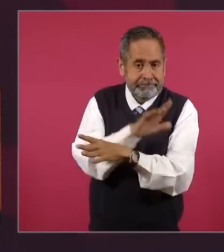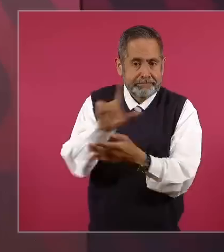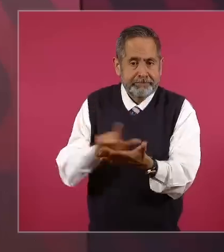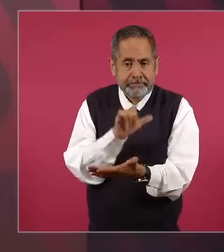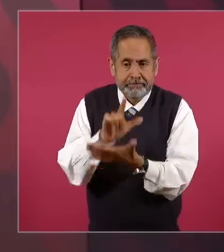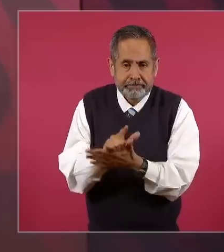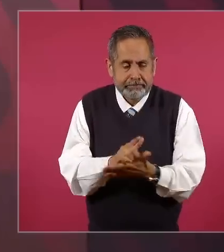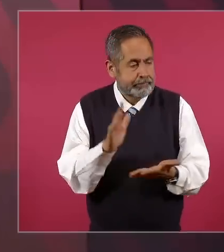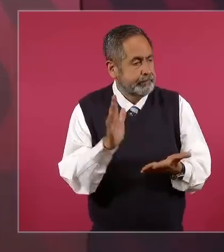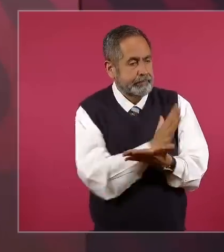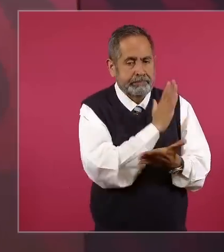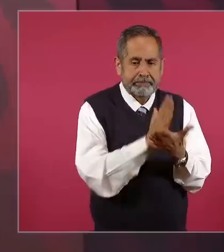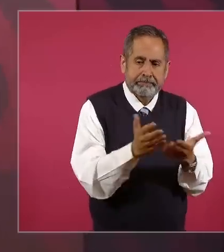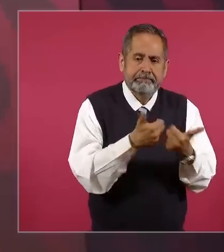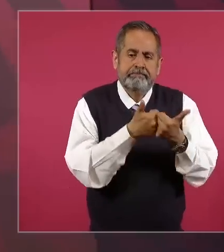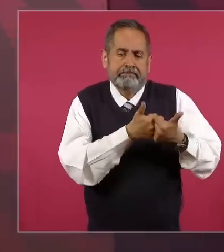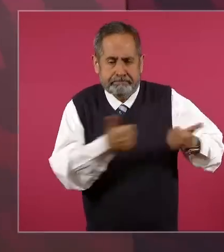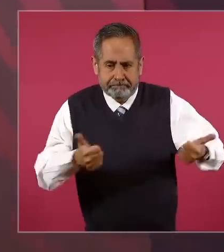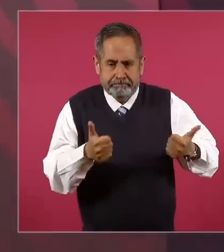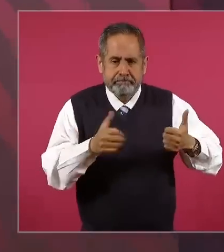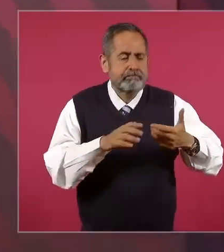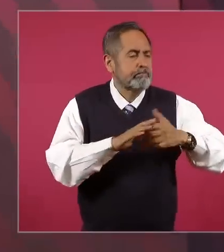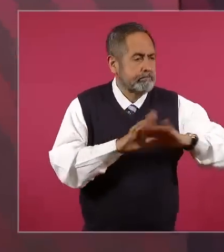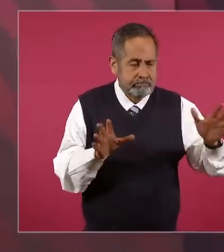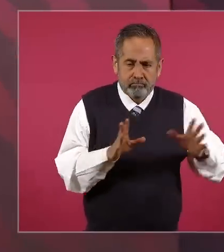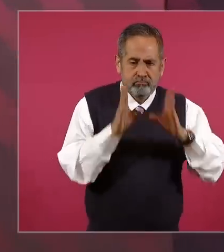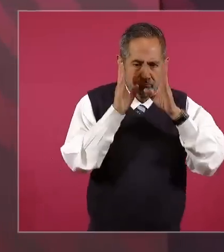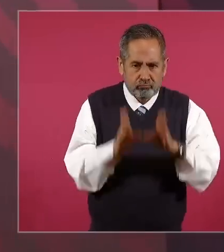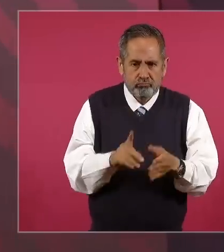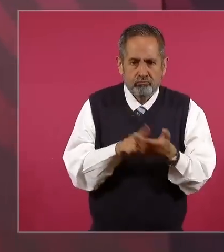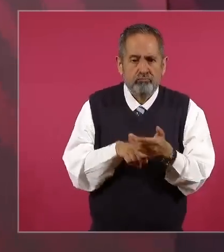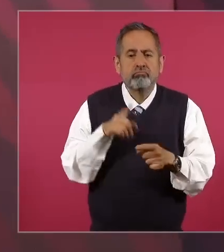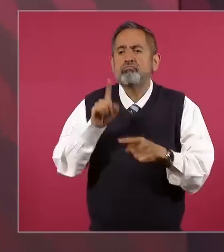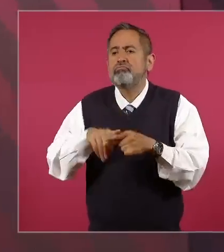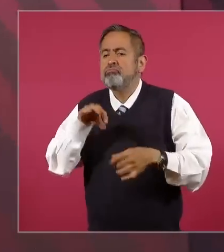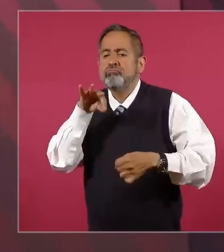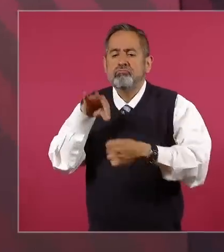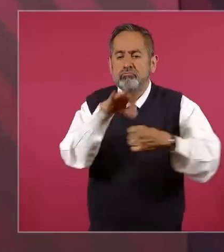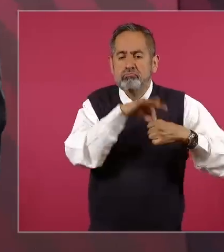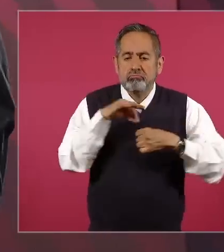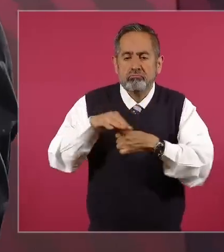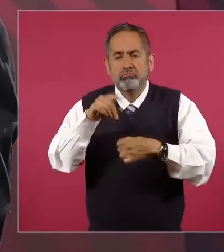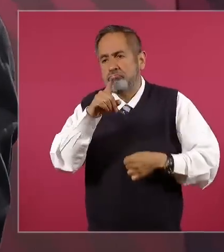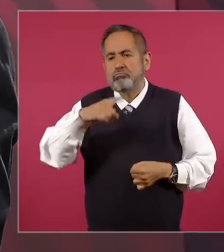un órgano verdaderamente autónomo, electo por el pueblo,